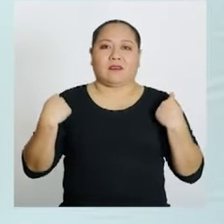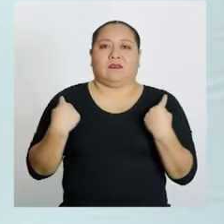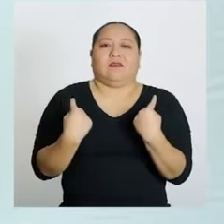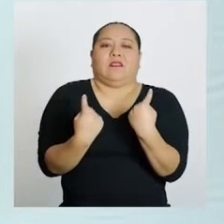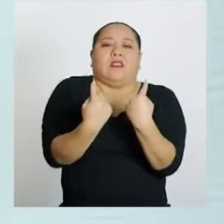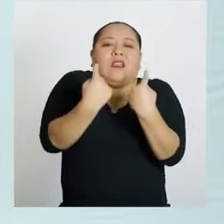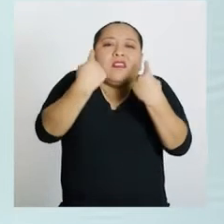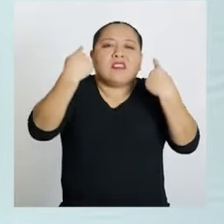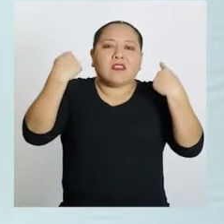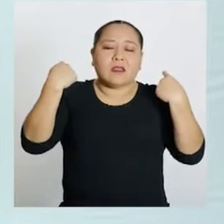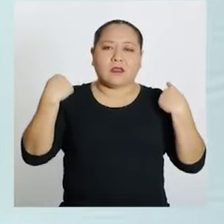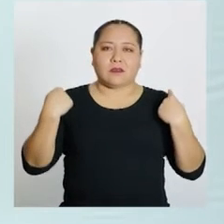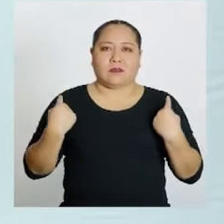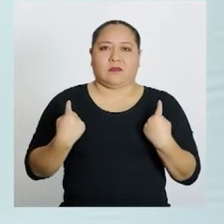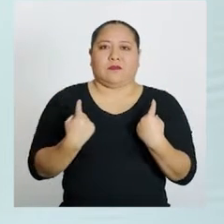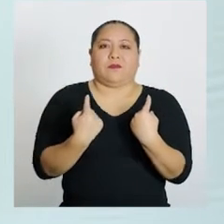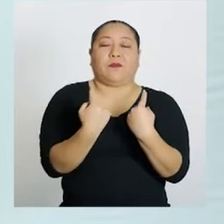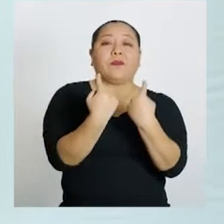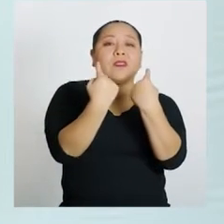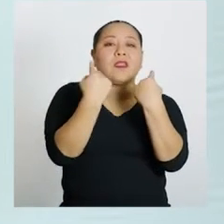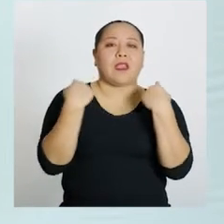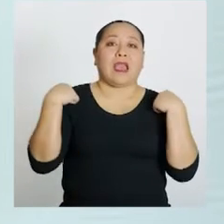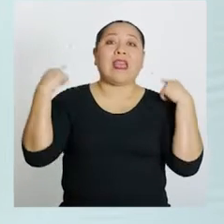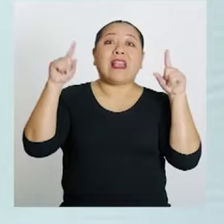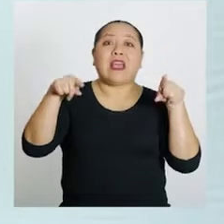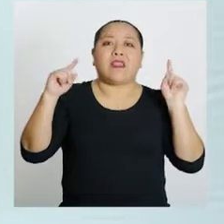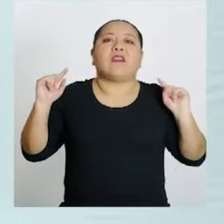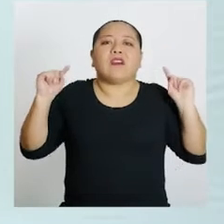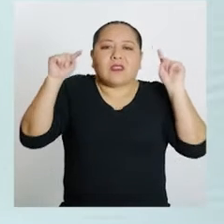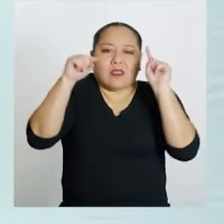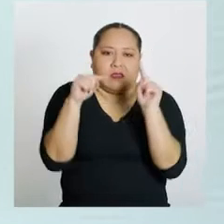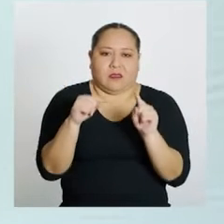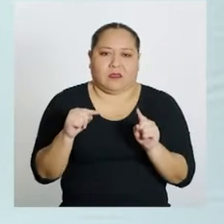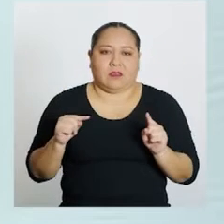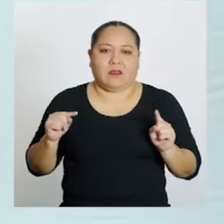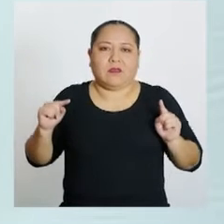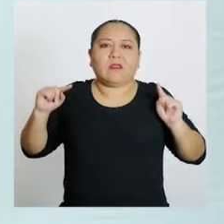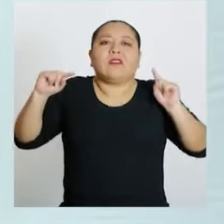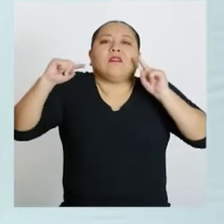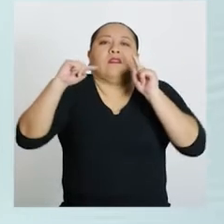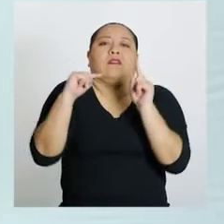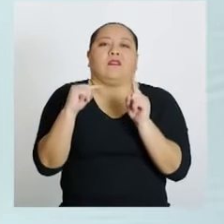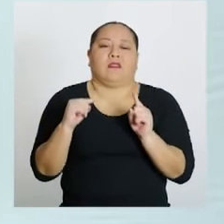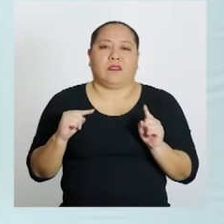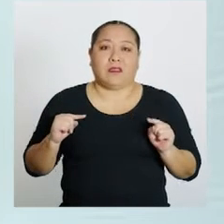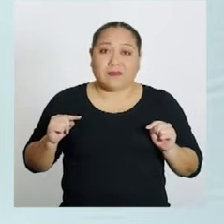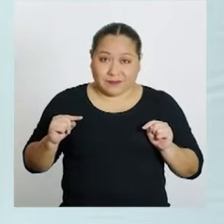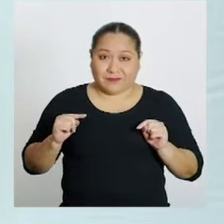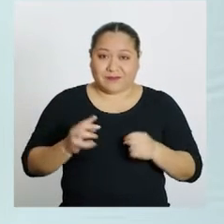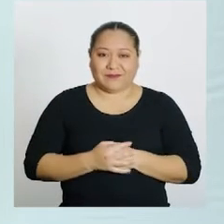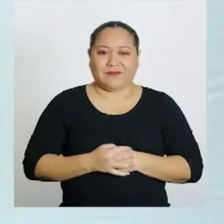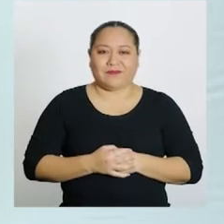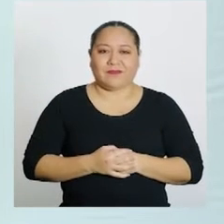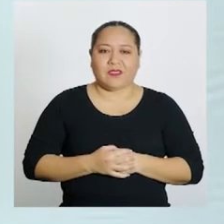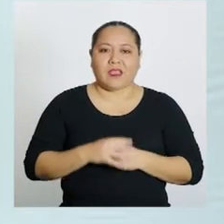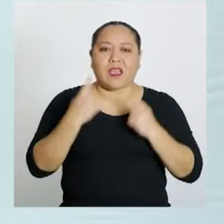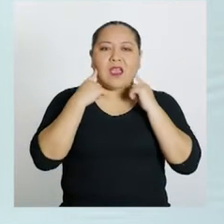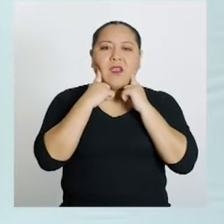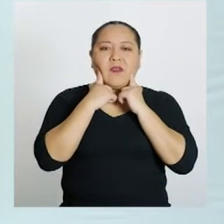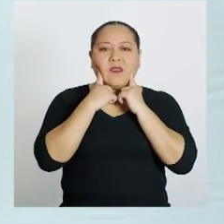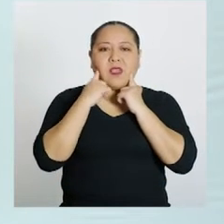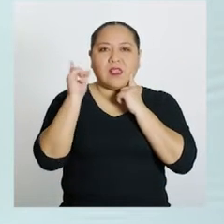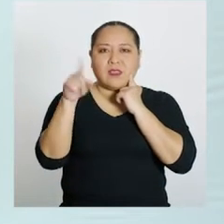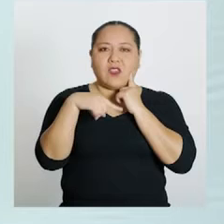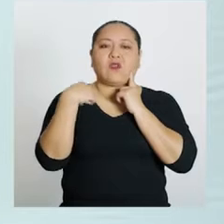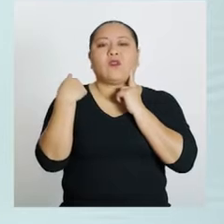atrás, atrás, hacia adelante. Adelante, adelante. Cabeza